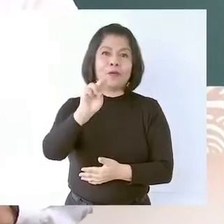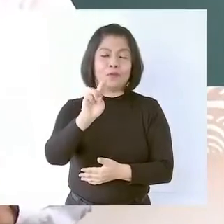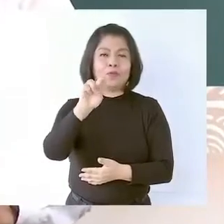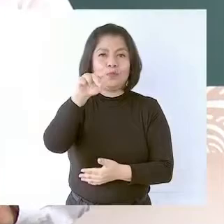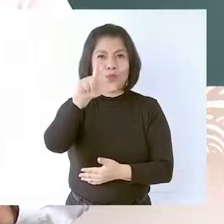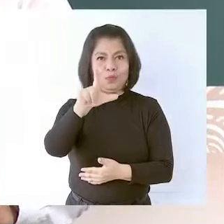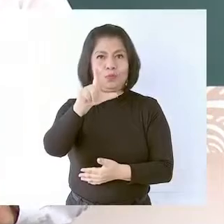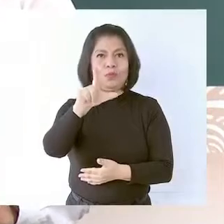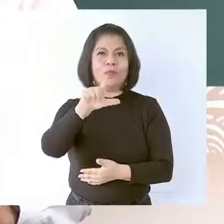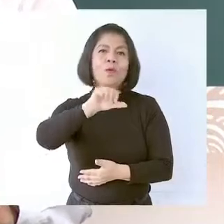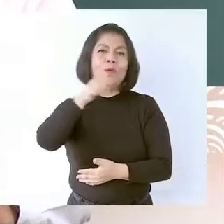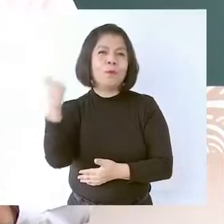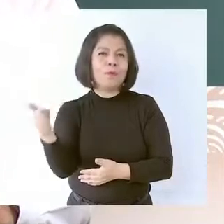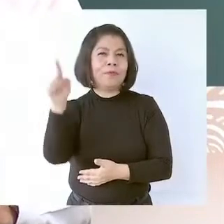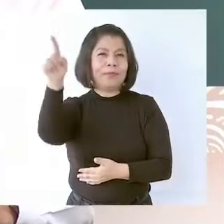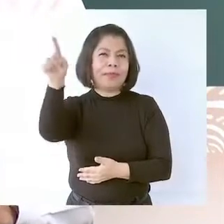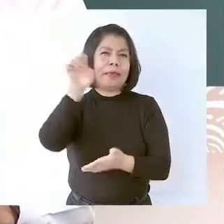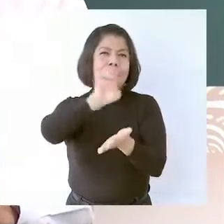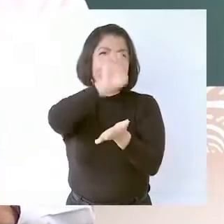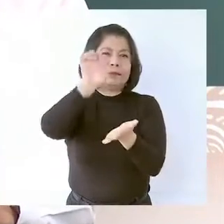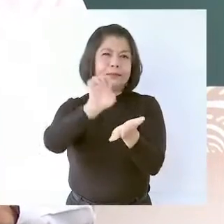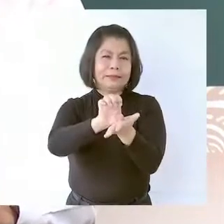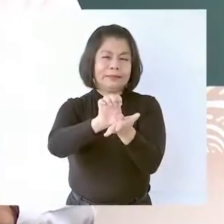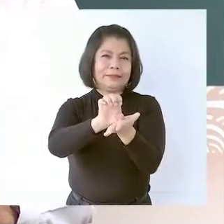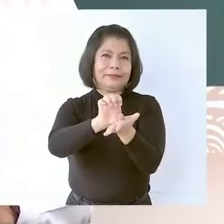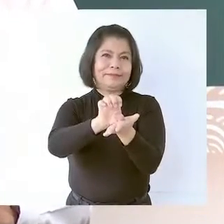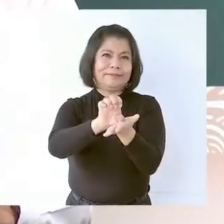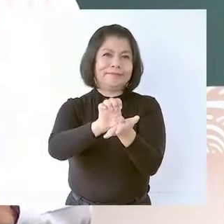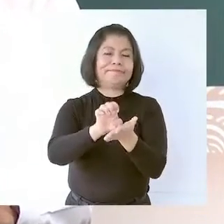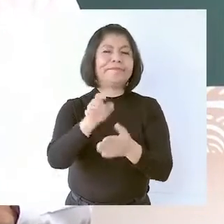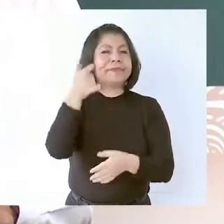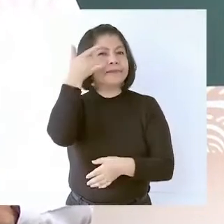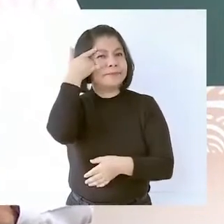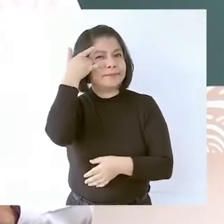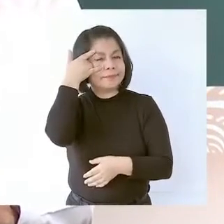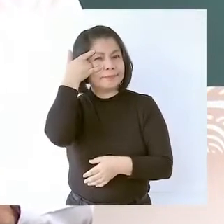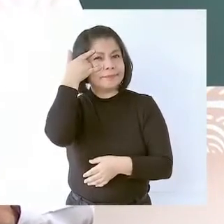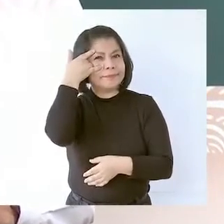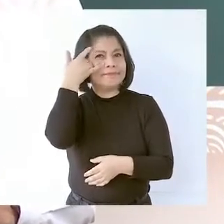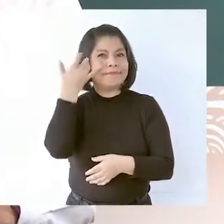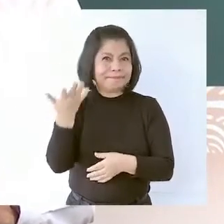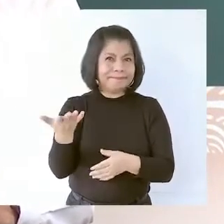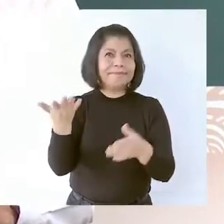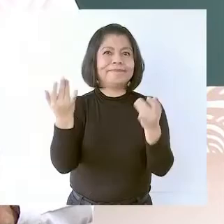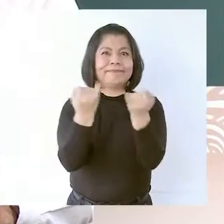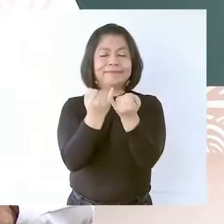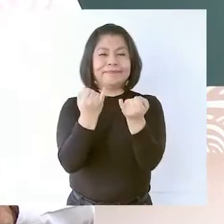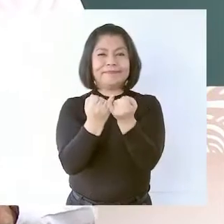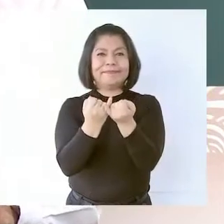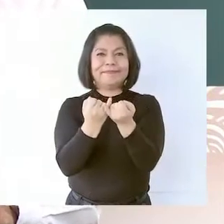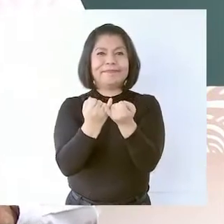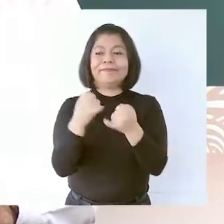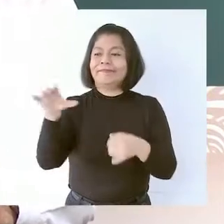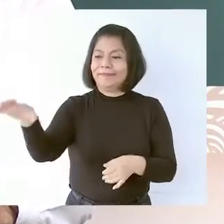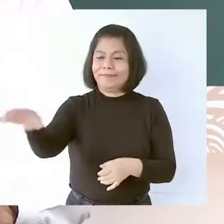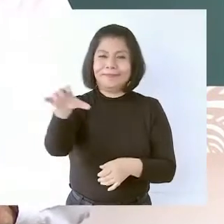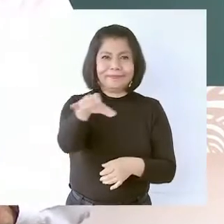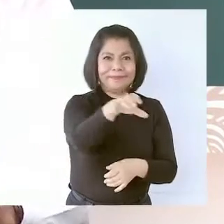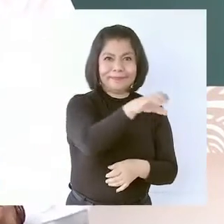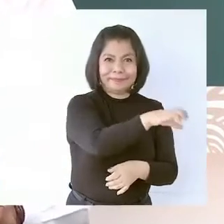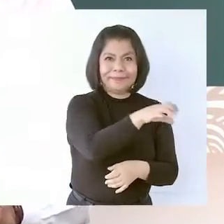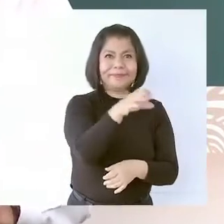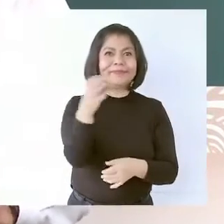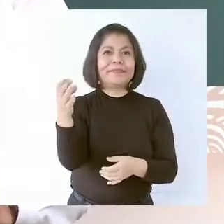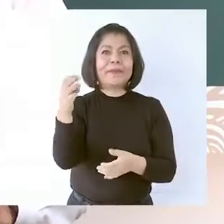Palenque, y por el lado del Golfo, lo mismo, Campeche, en Mérida,